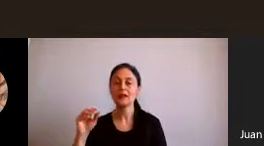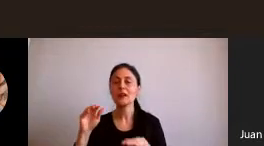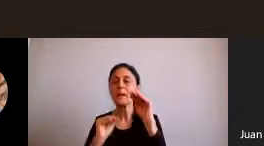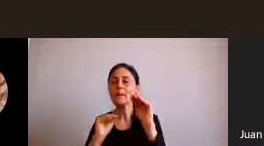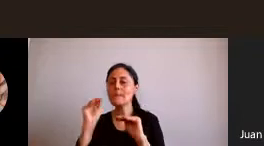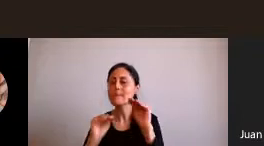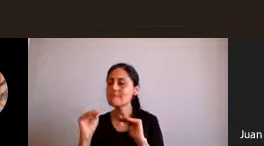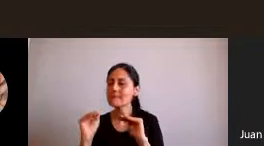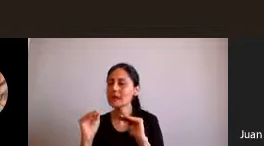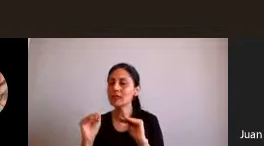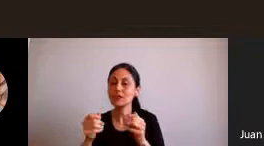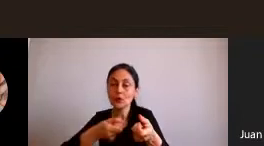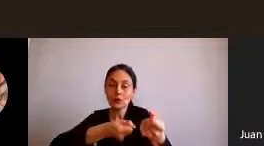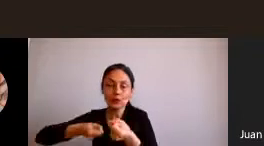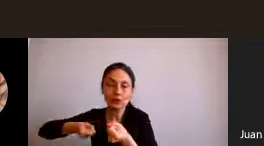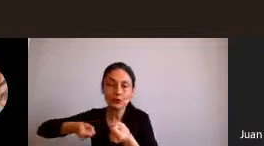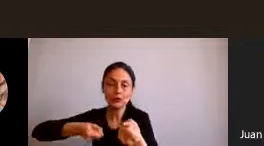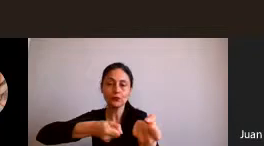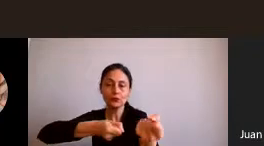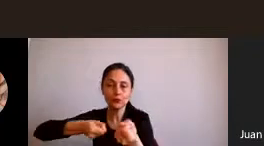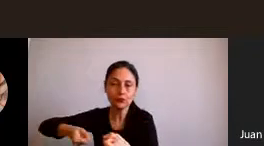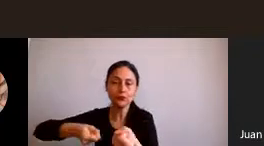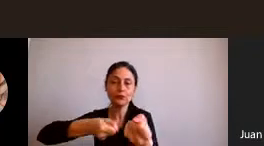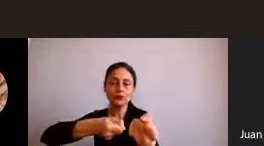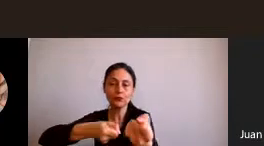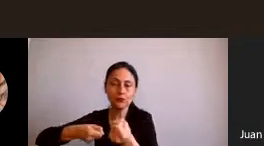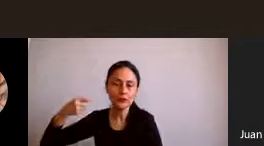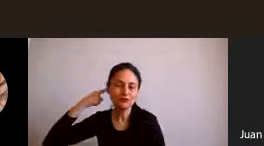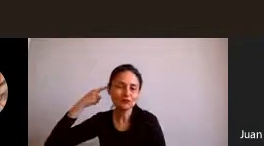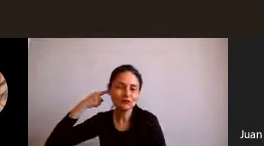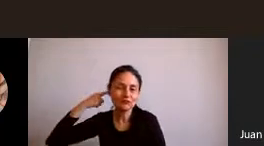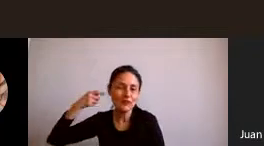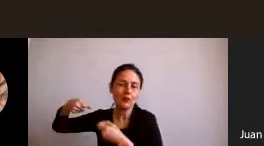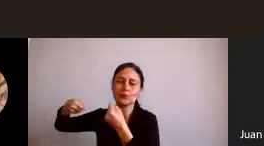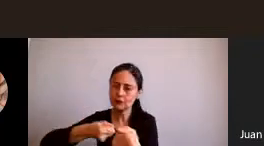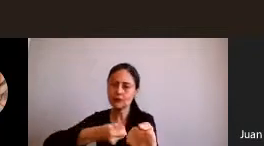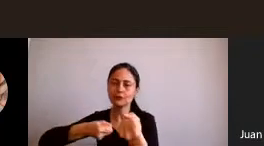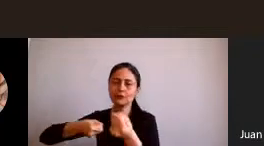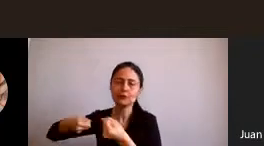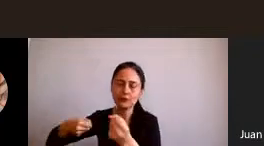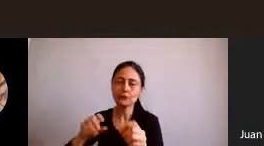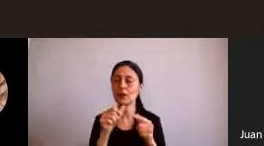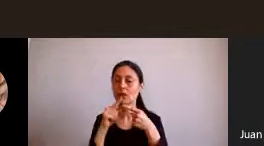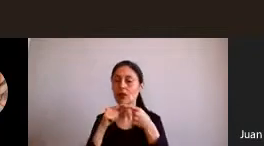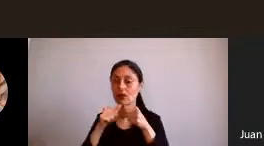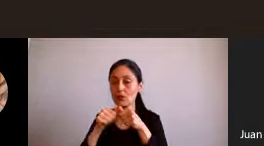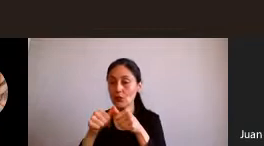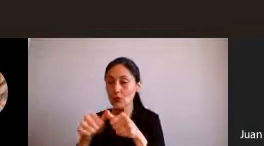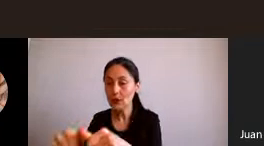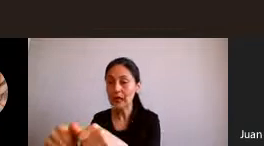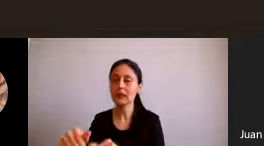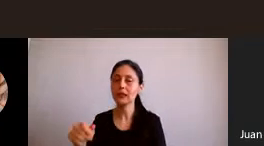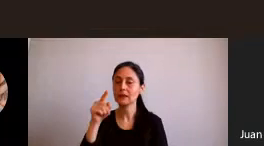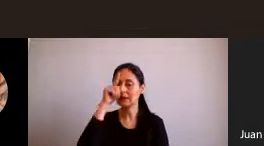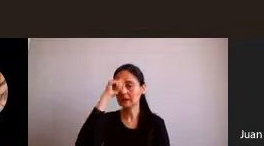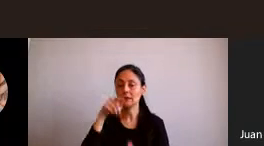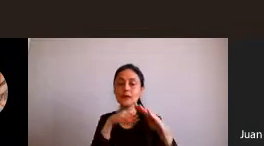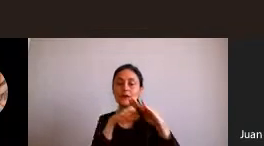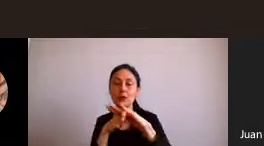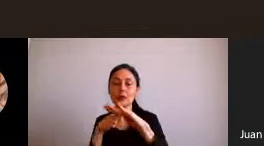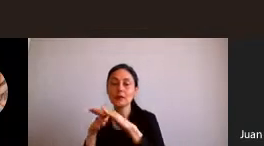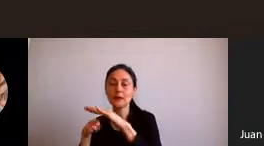pensar en ese contexto, en el fondo en que el paciente tiene una aspiradora, un ruido constante durante su hospitalización. Generalmente, además,